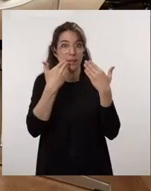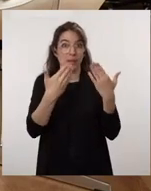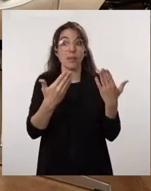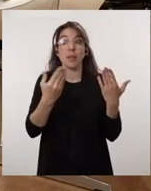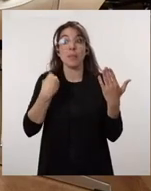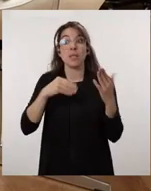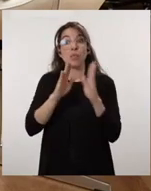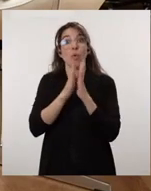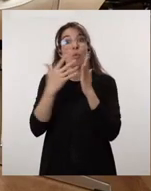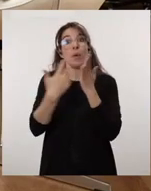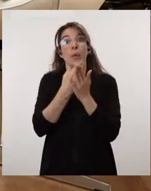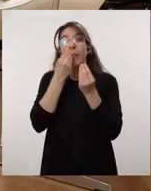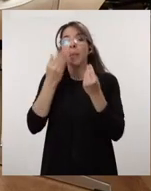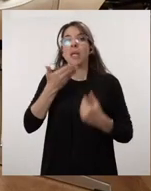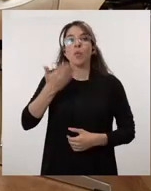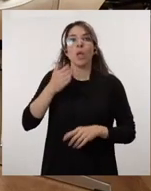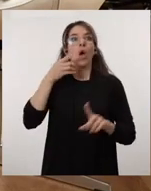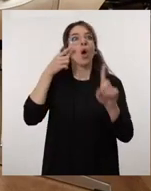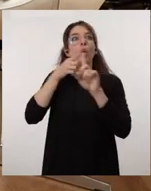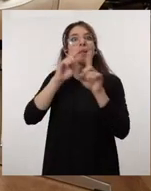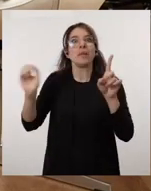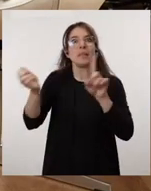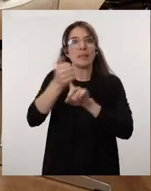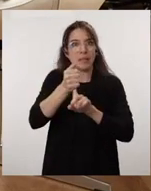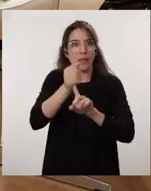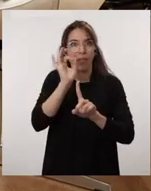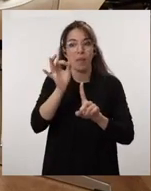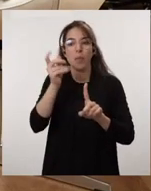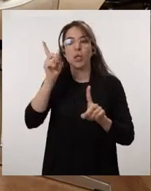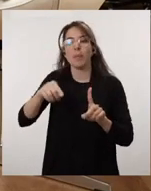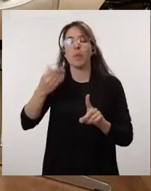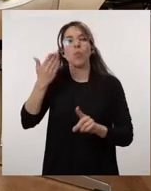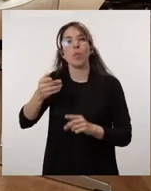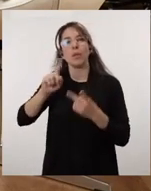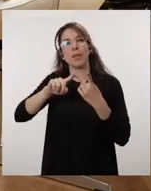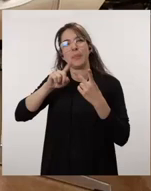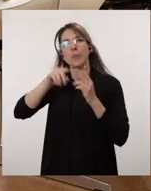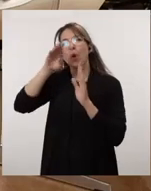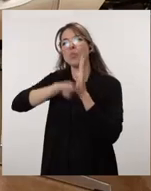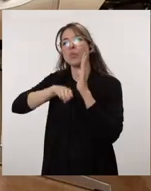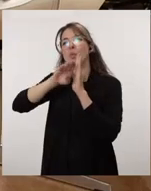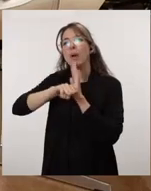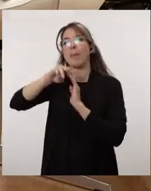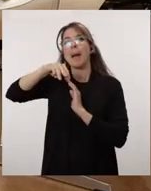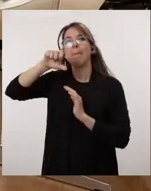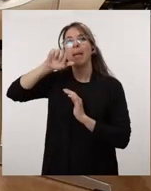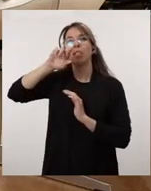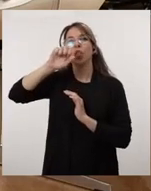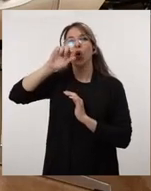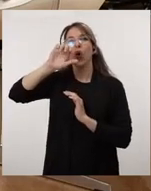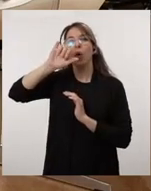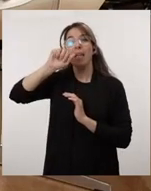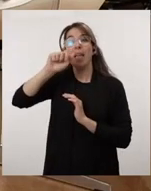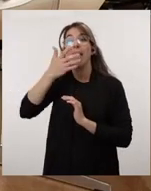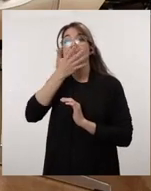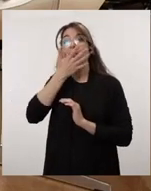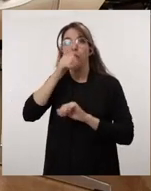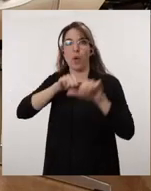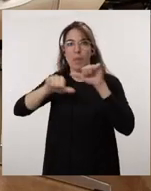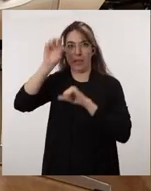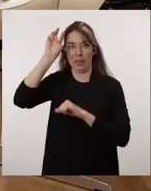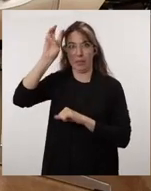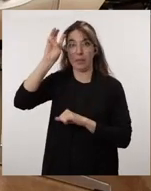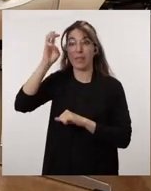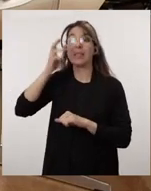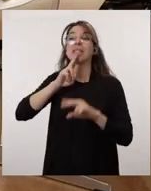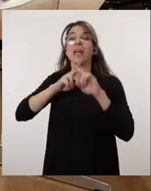importante para conseguir ese objetivo pero también es muy importante ese programa de mentor y que mencionabas al principio y que se llama eur y clear